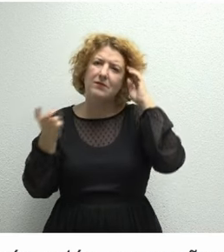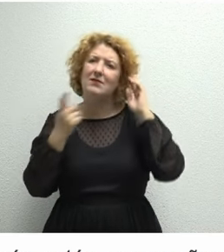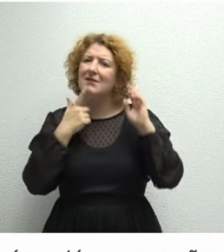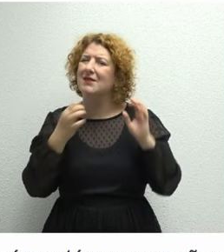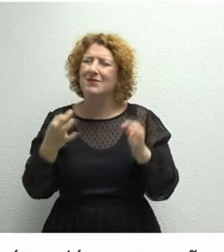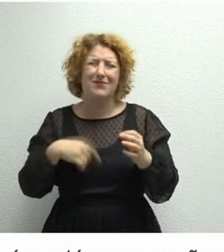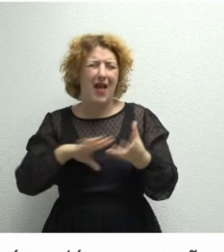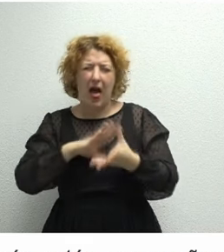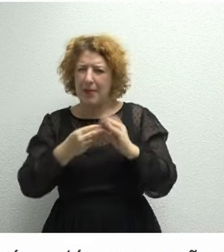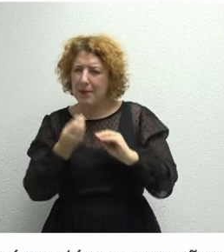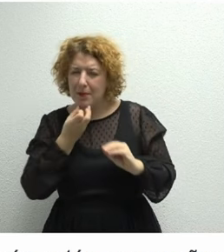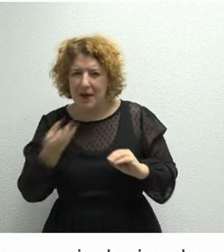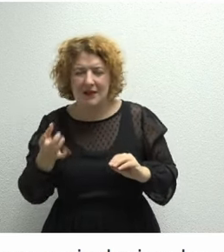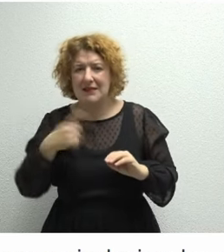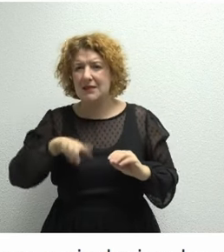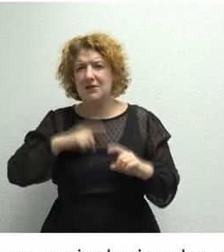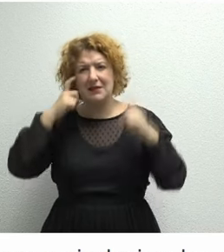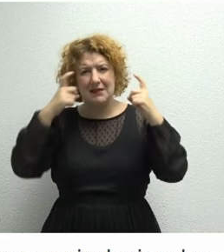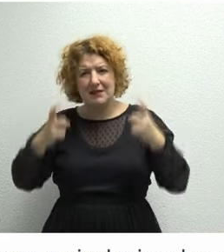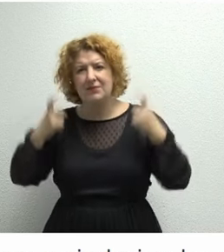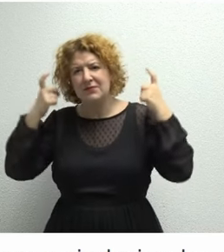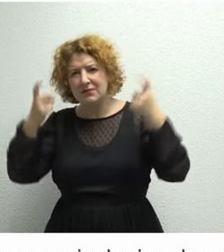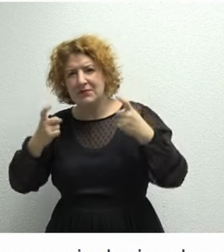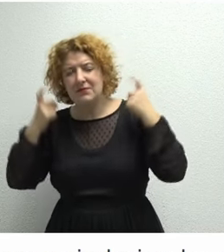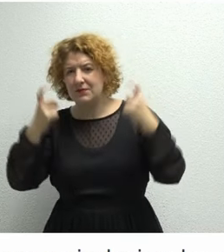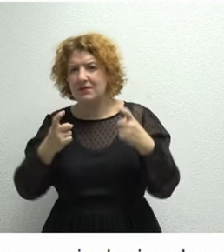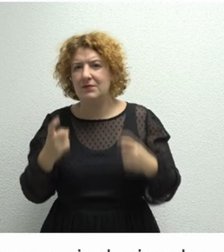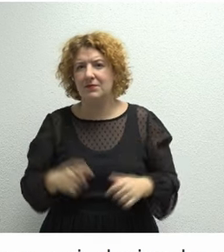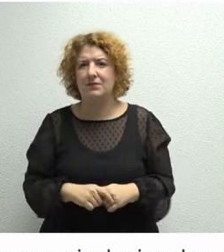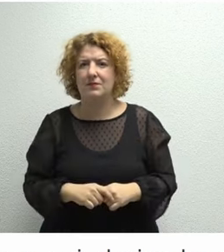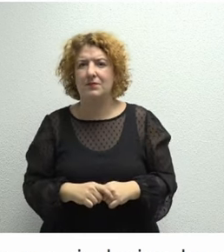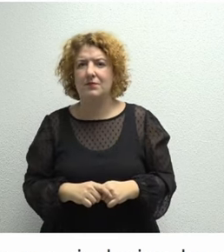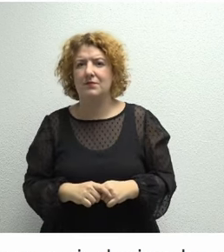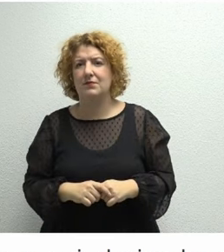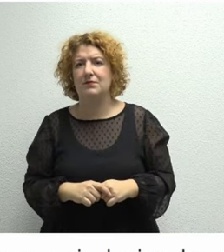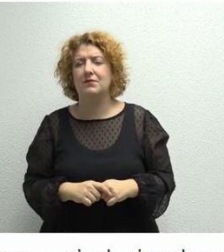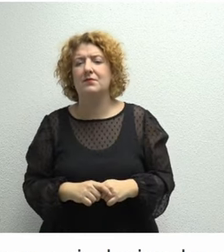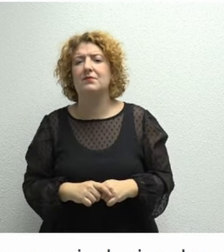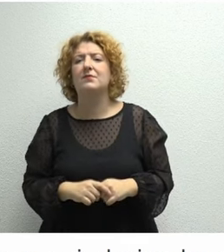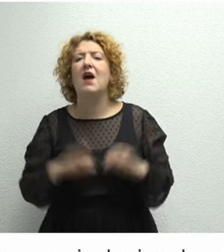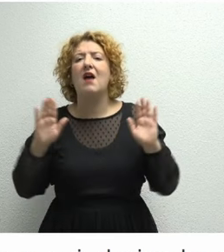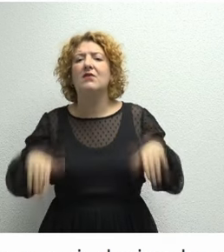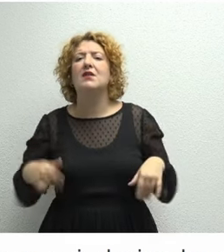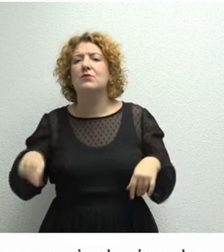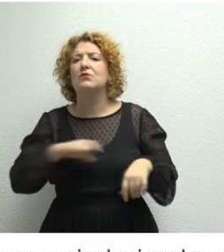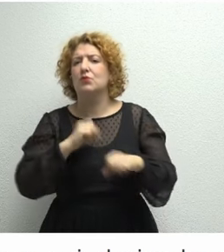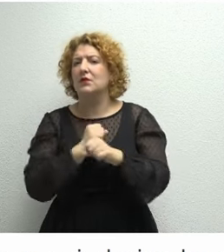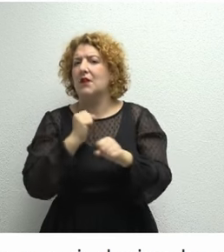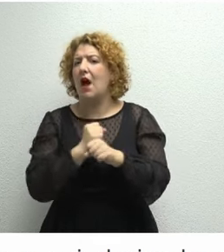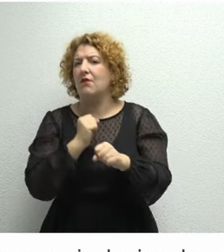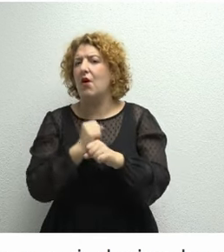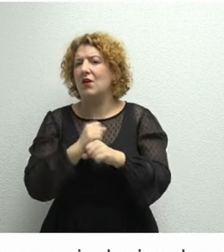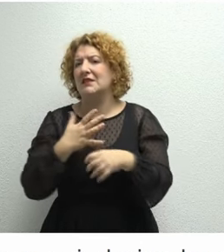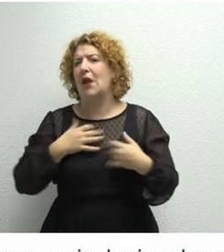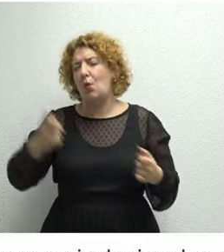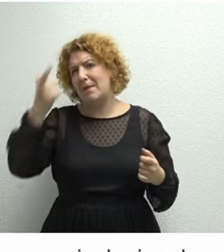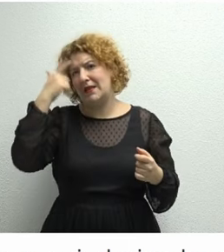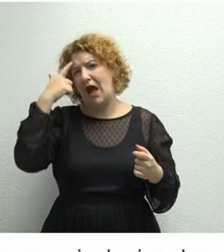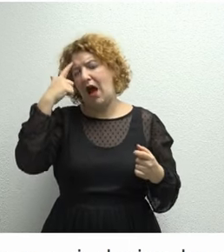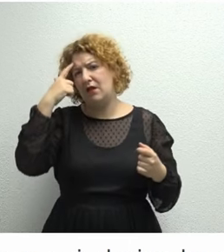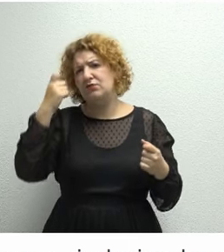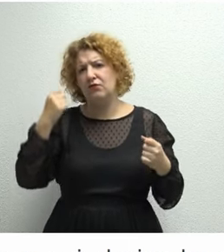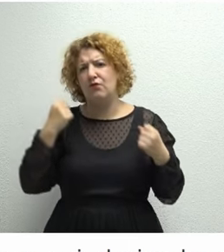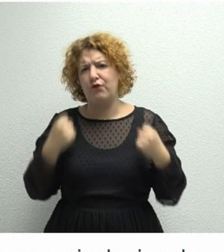desajustado cómo le da o sea están no claudican y Y bueno pues están ahí haciendo un trabajo también con los equipos de Salud Mental muy